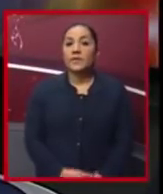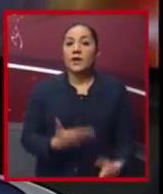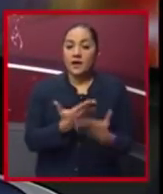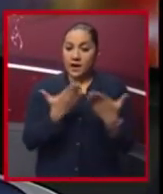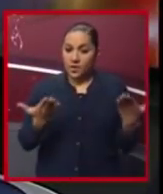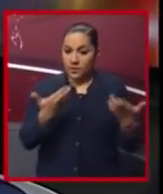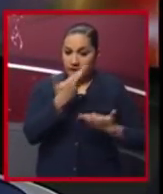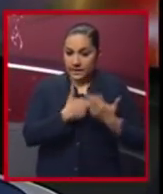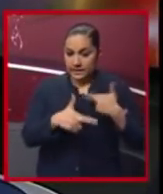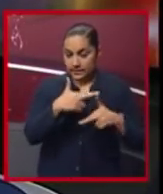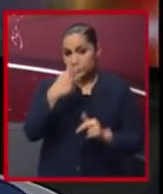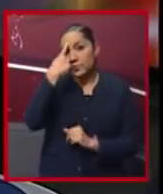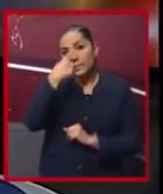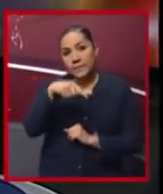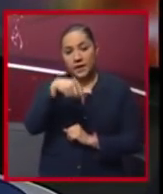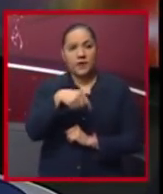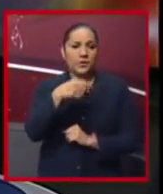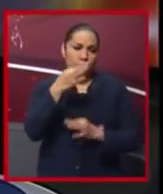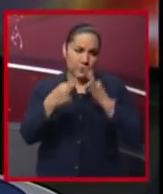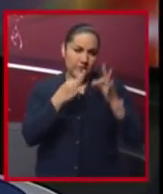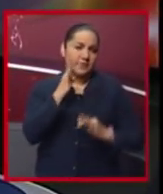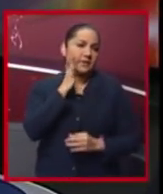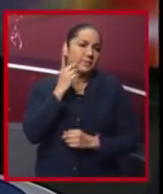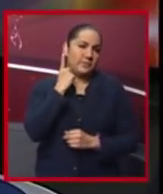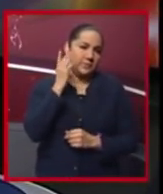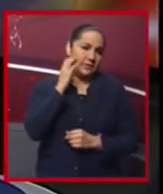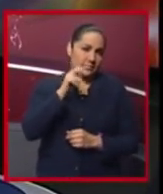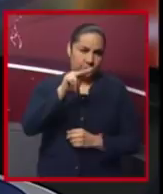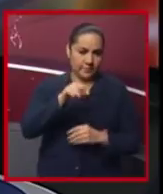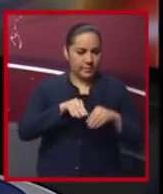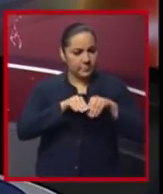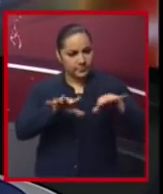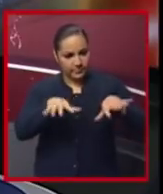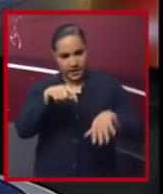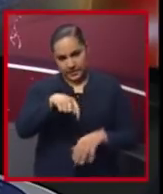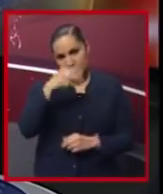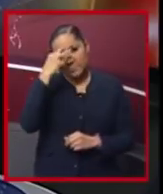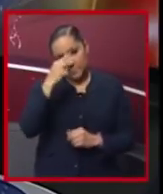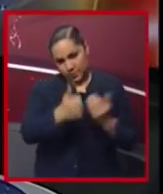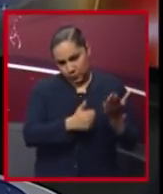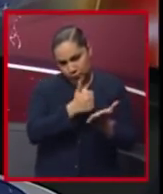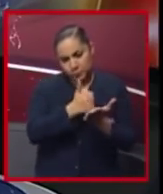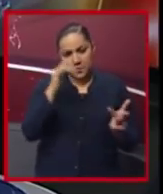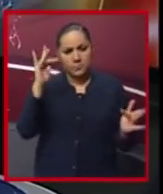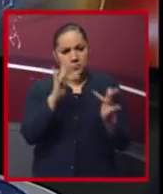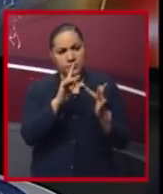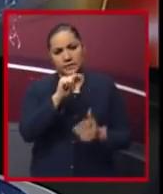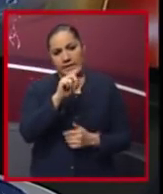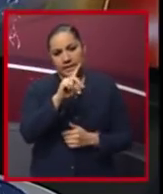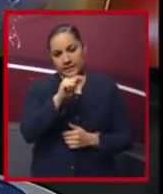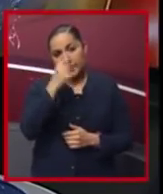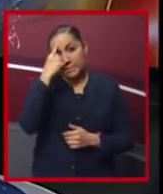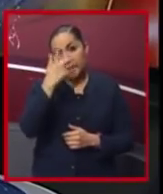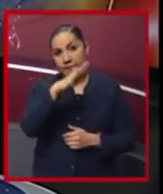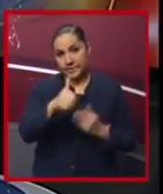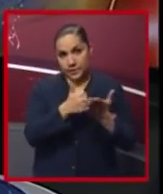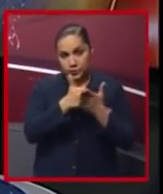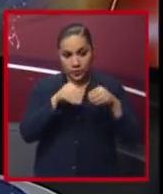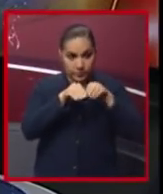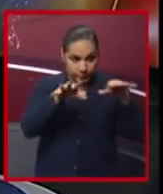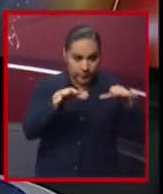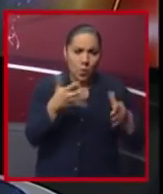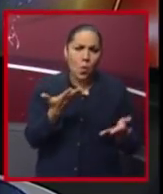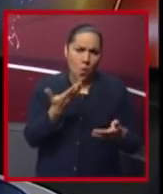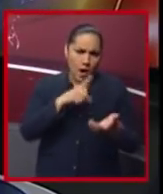Estamos de regreso en Noticias del Congreso, transmitiendo a la República Mexicana, televisión digital terrestre 10 ciudades, Valle de México y área conurbada también en señal